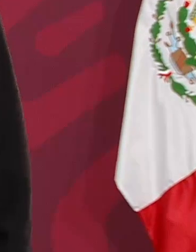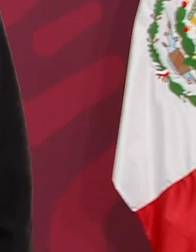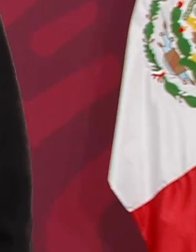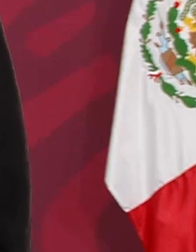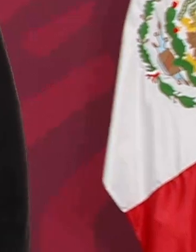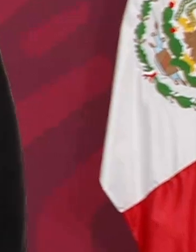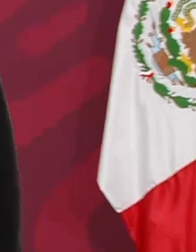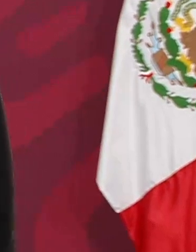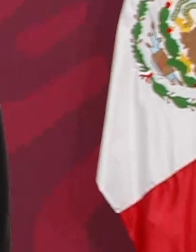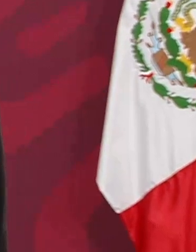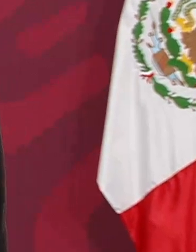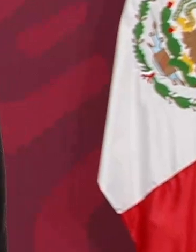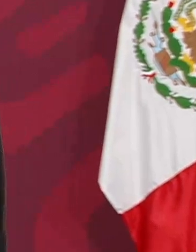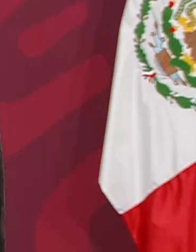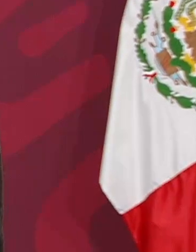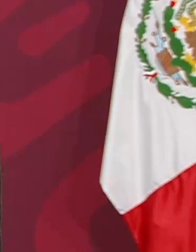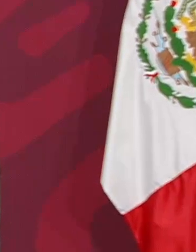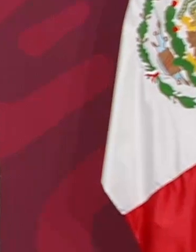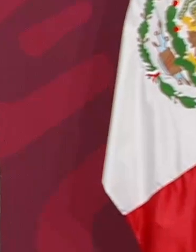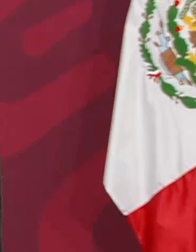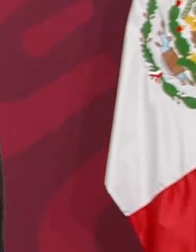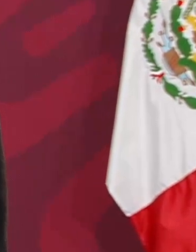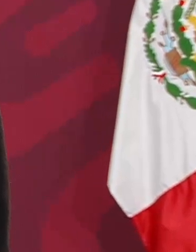hasta Díaz Mirón,